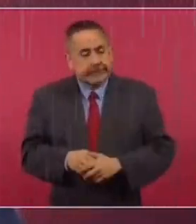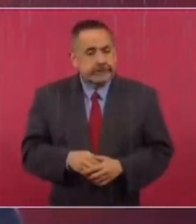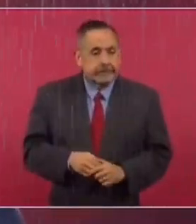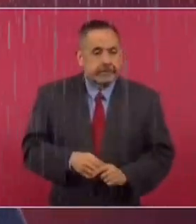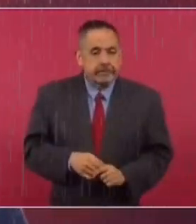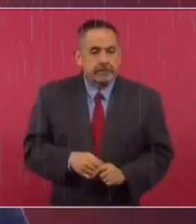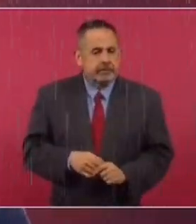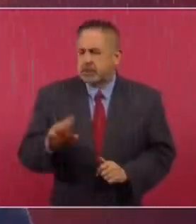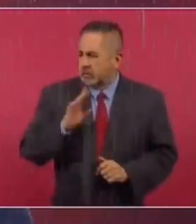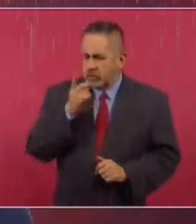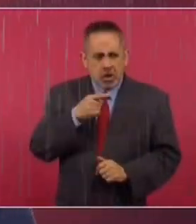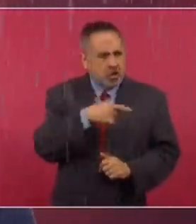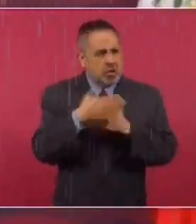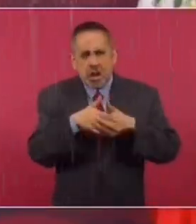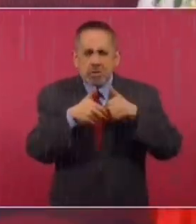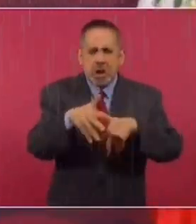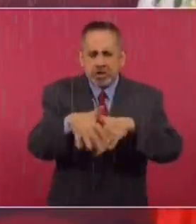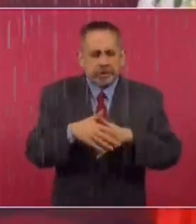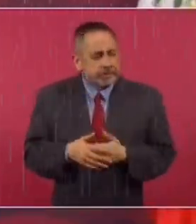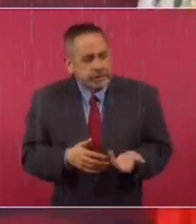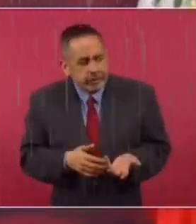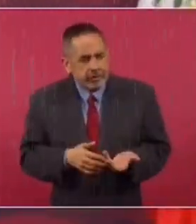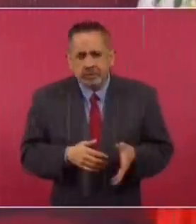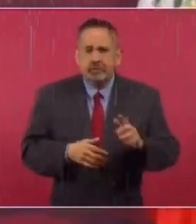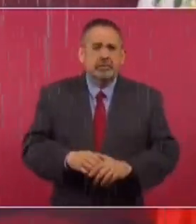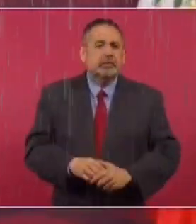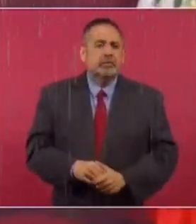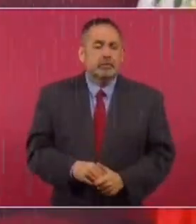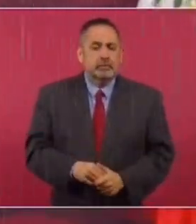Nada, nada, nada, nada. Me decían que iban a hacer una marcha, que no,